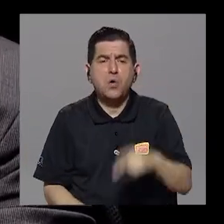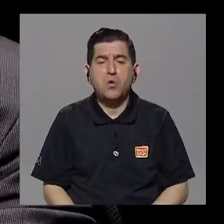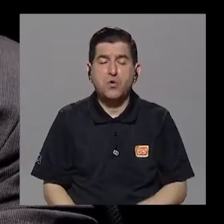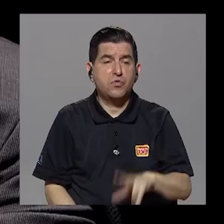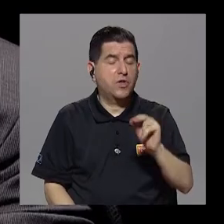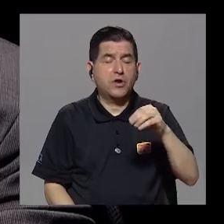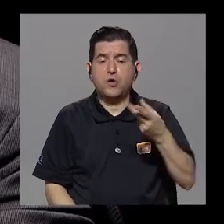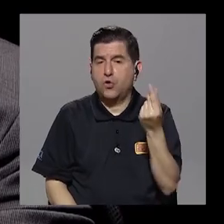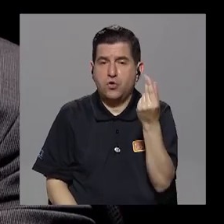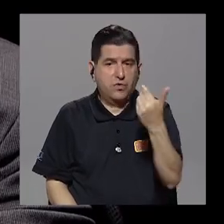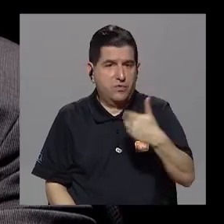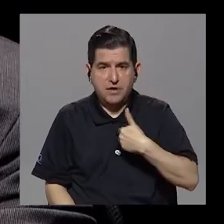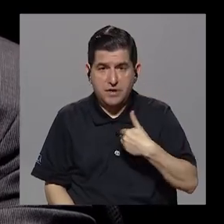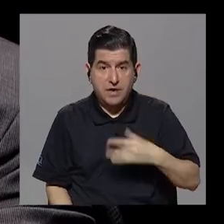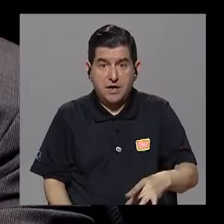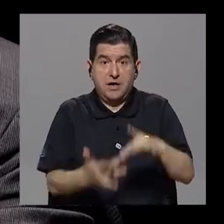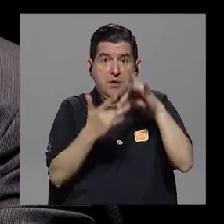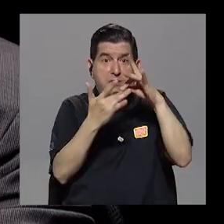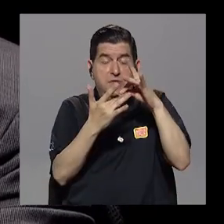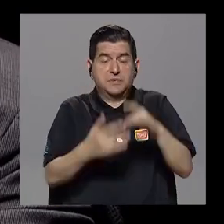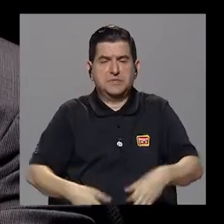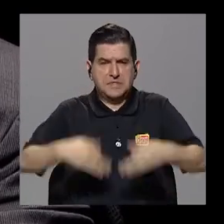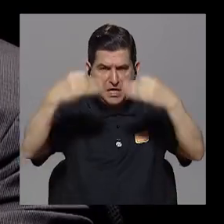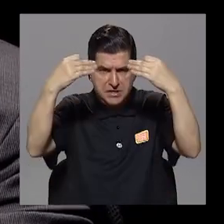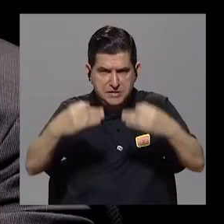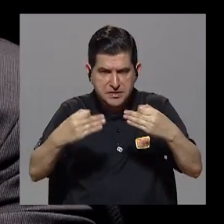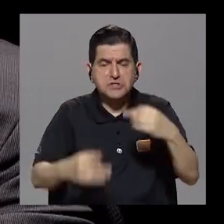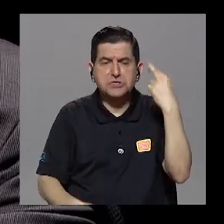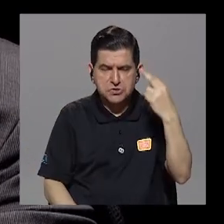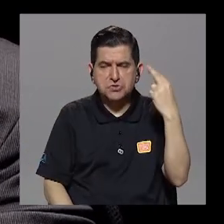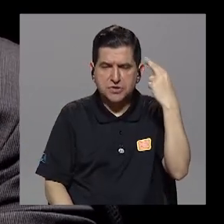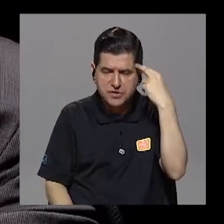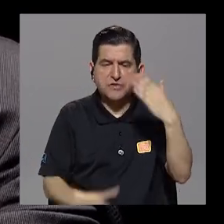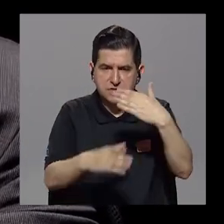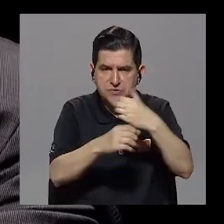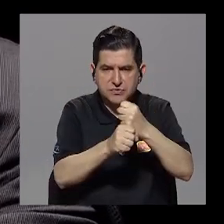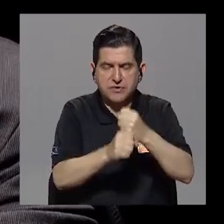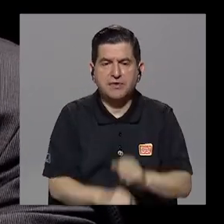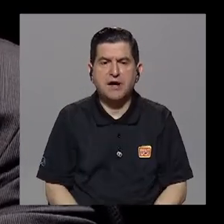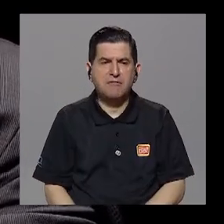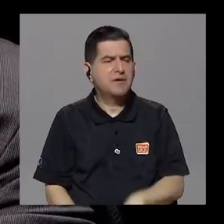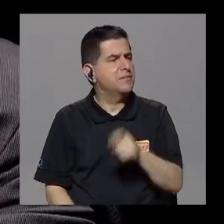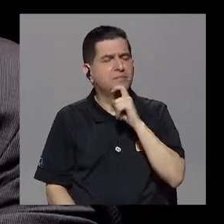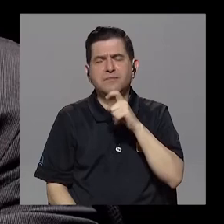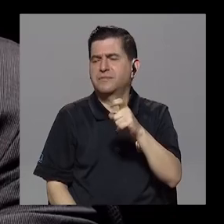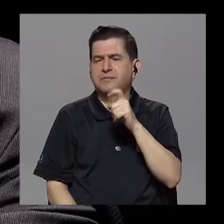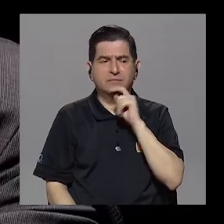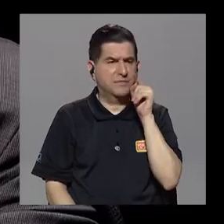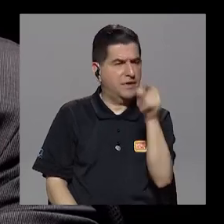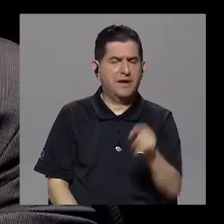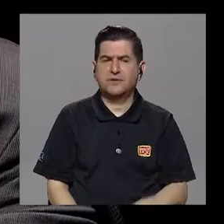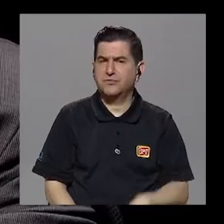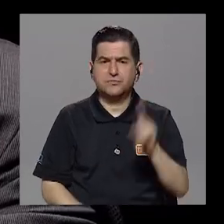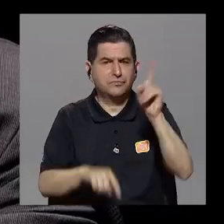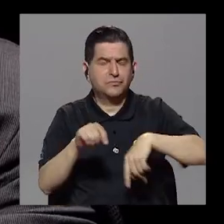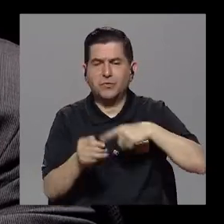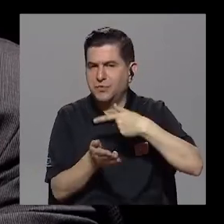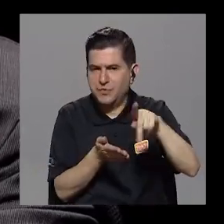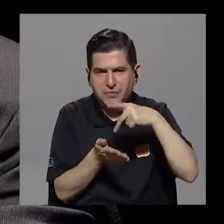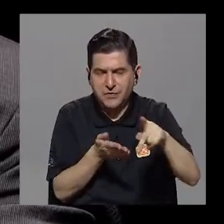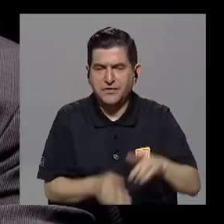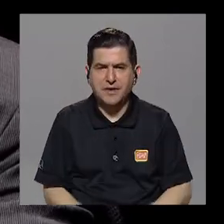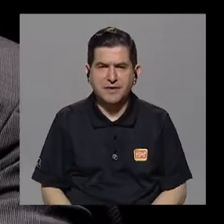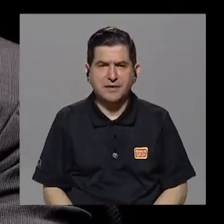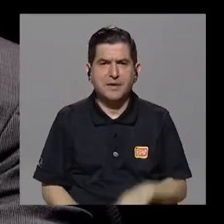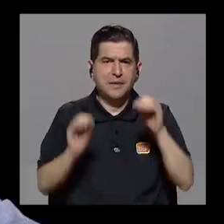de quedar insolvente, sobre todo si toman algunas medidas muy razonables va a ser muy difícil que lleguen a la insolvencia.